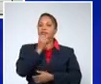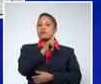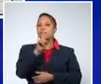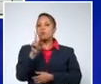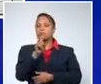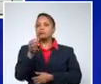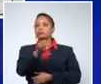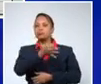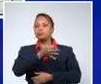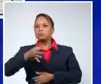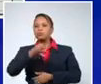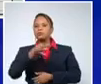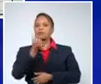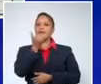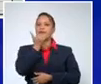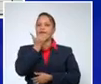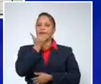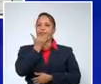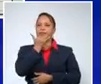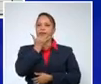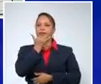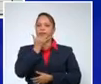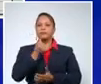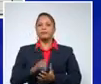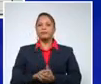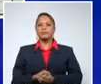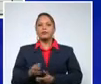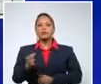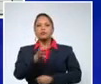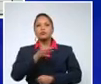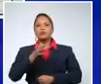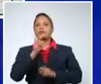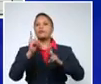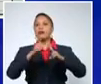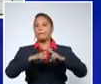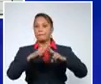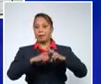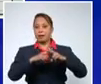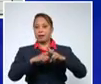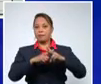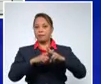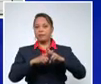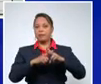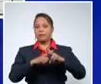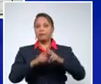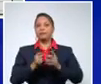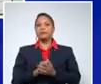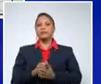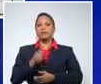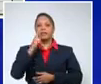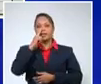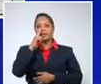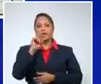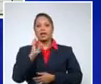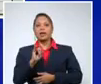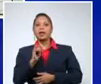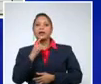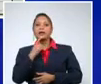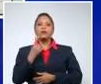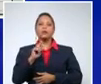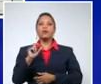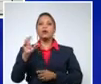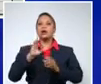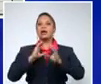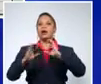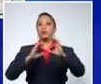13 municipios, y el municipio Bayamo, Niquero, Cautocristo y Jiguaní con